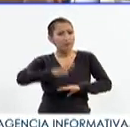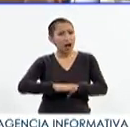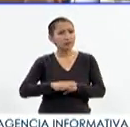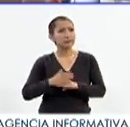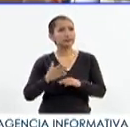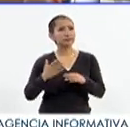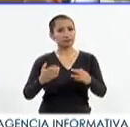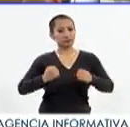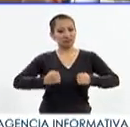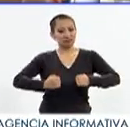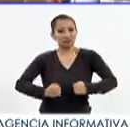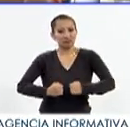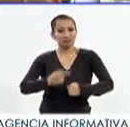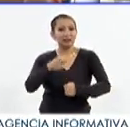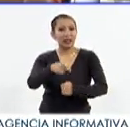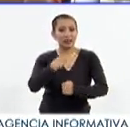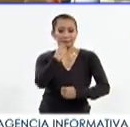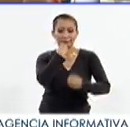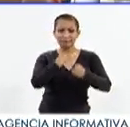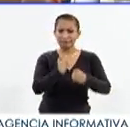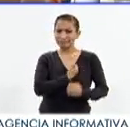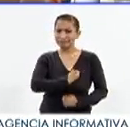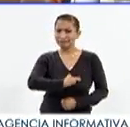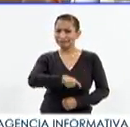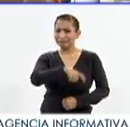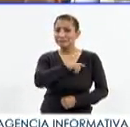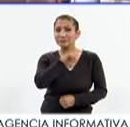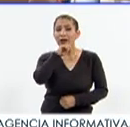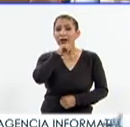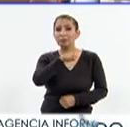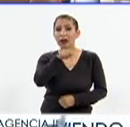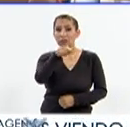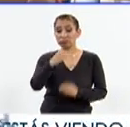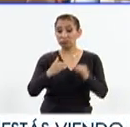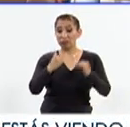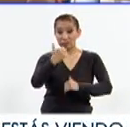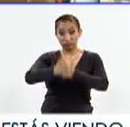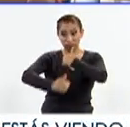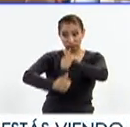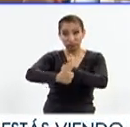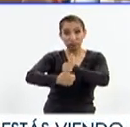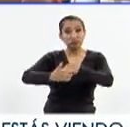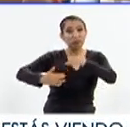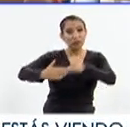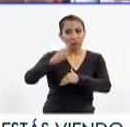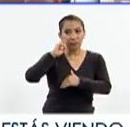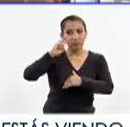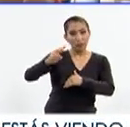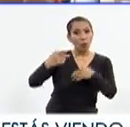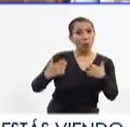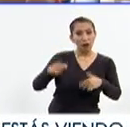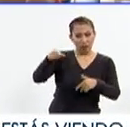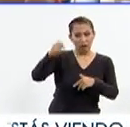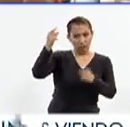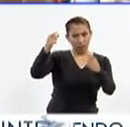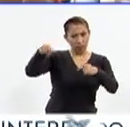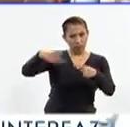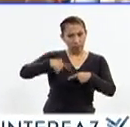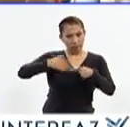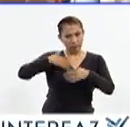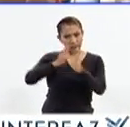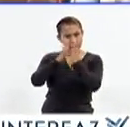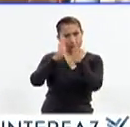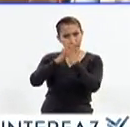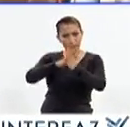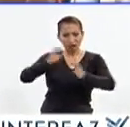mayor fortaleza y nutrición y además es altamente competitivo. Hemos visto que aquellas personas que